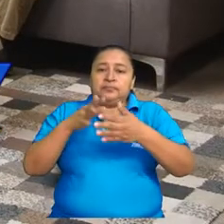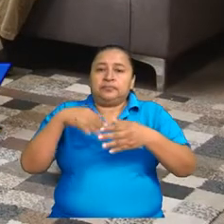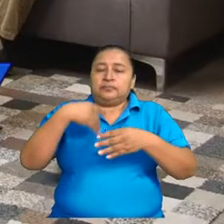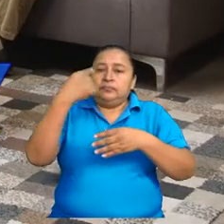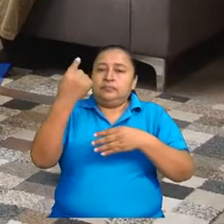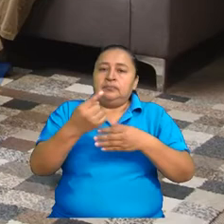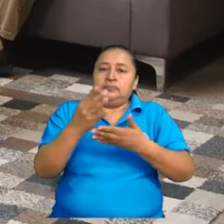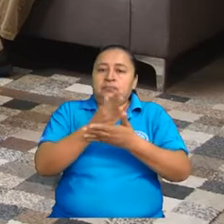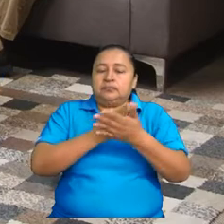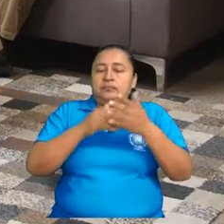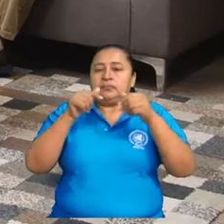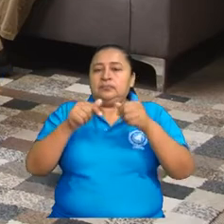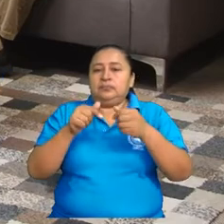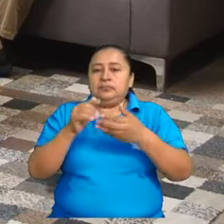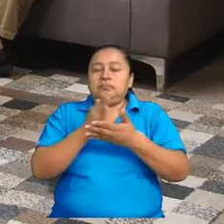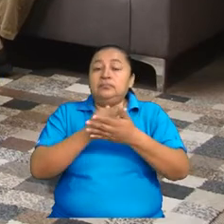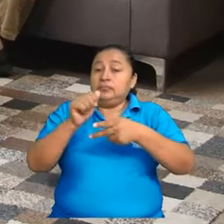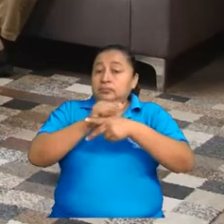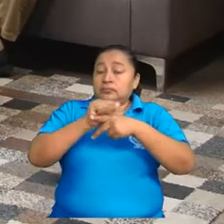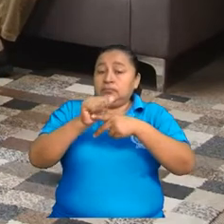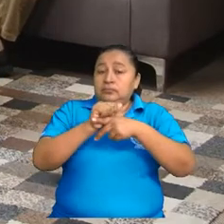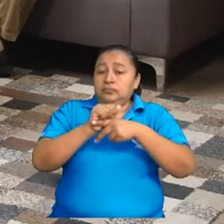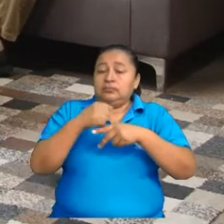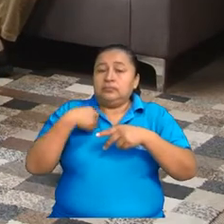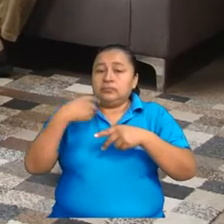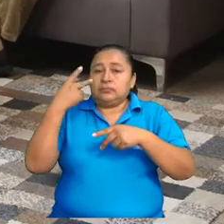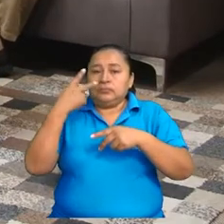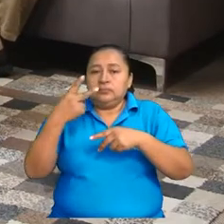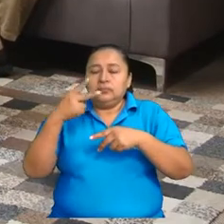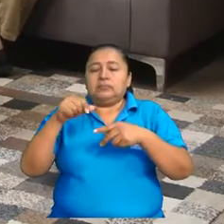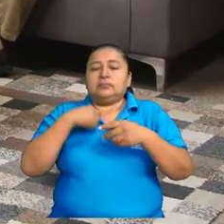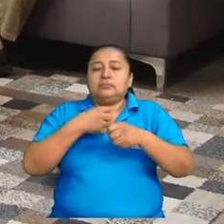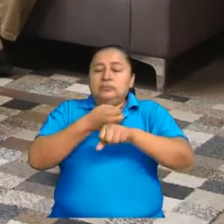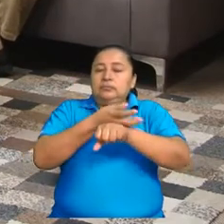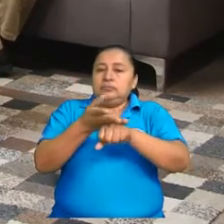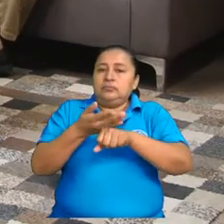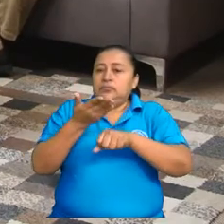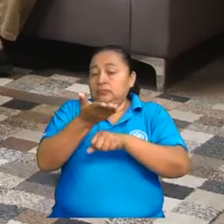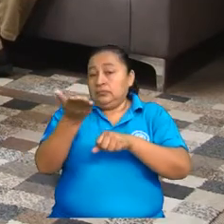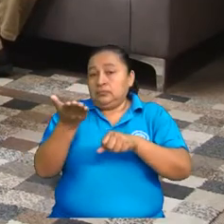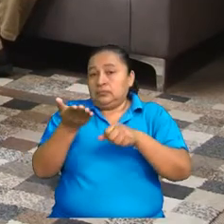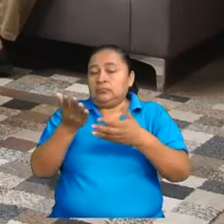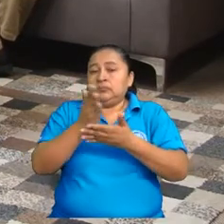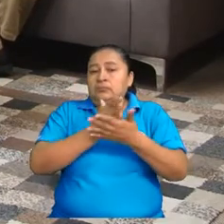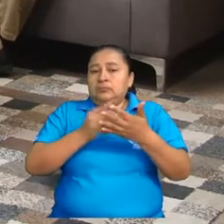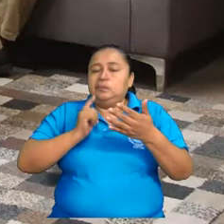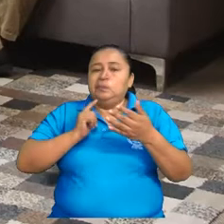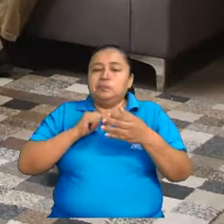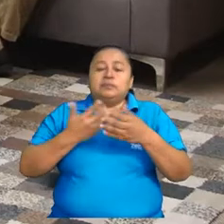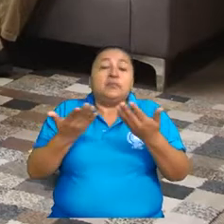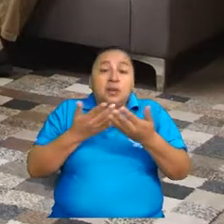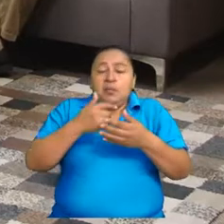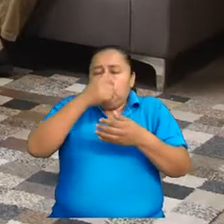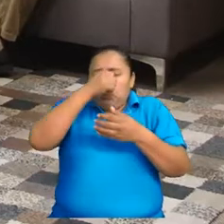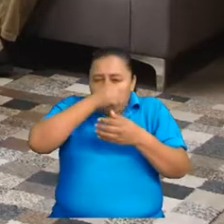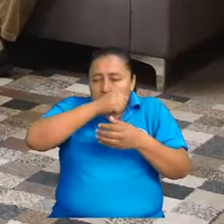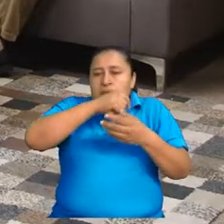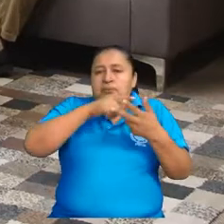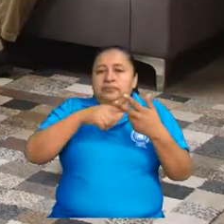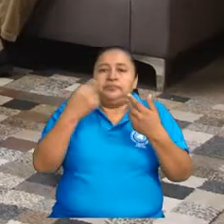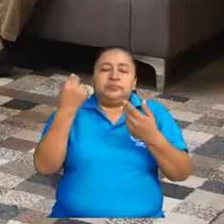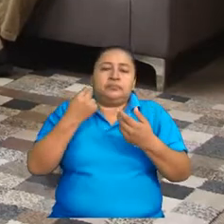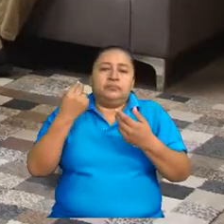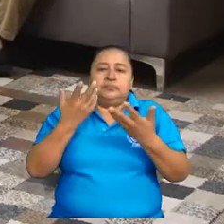habláramos de algunas prácticas que hemos visto recomendadas por ustedes, inclusive hasta cómo estornudar